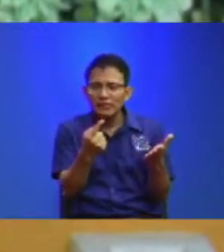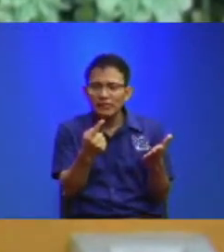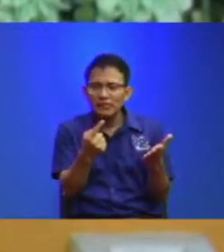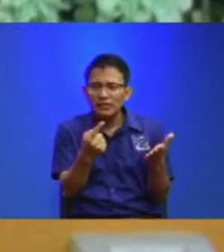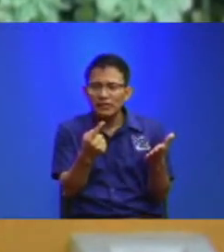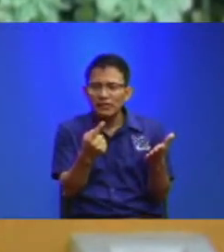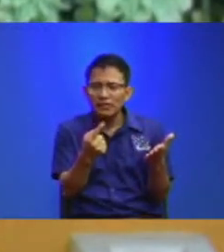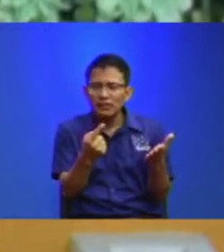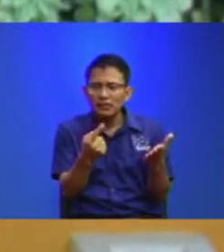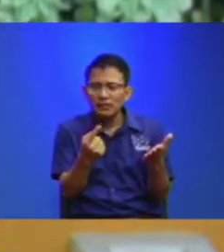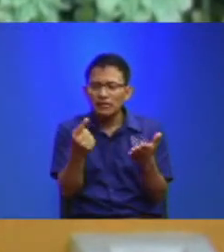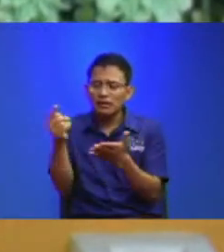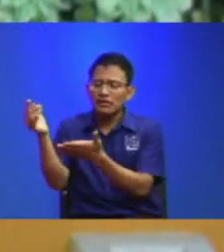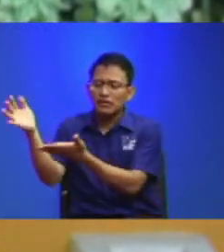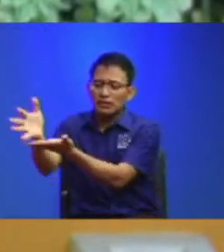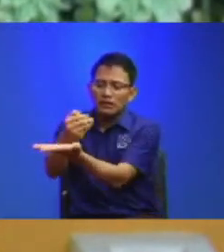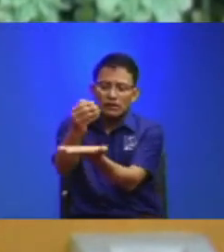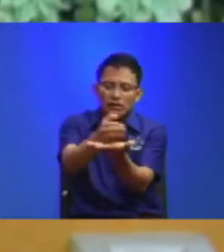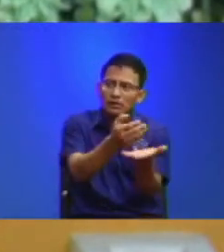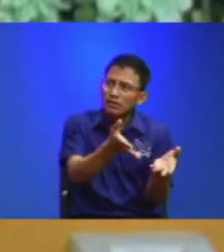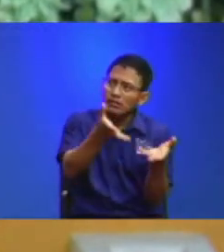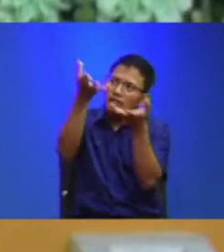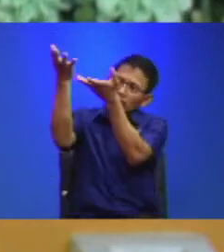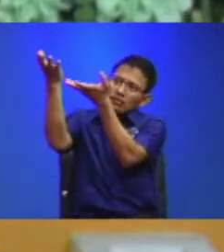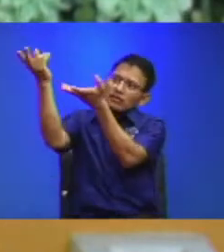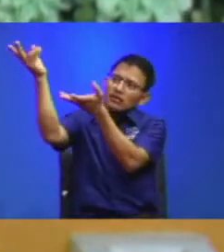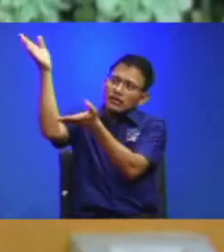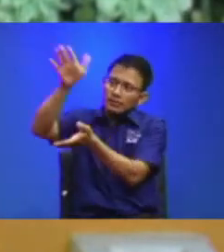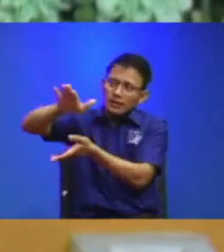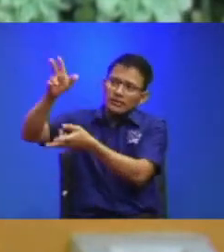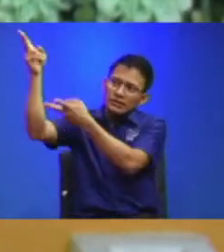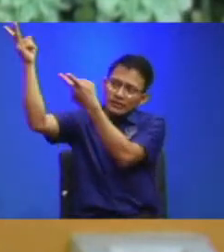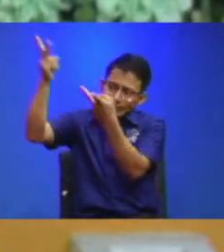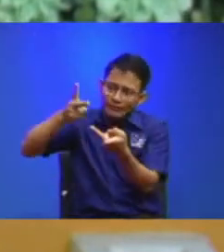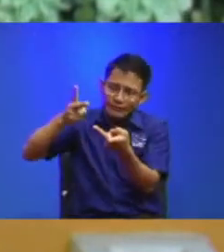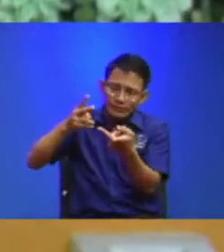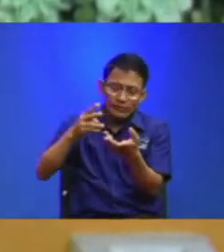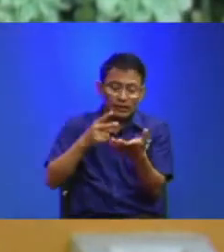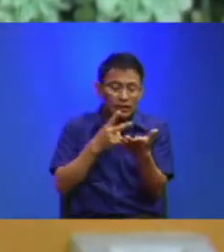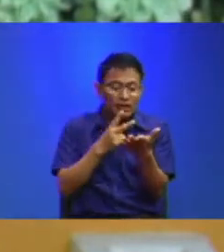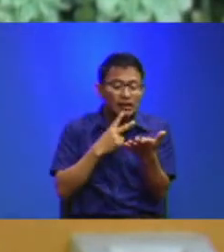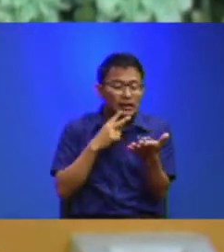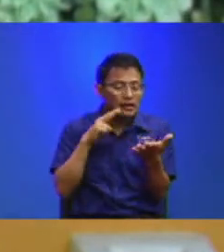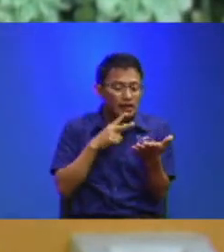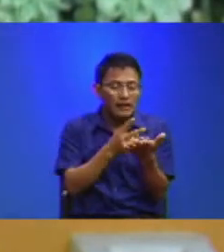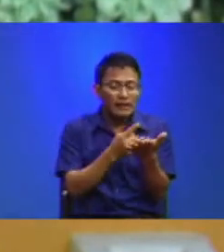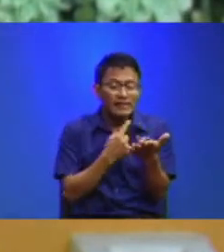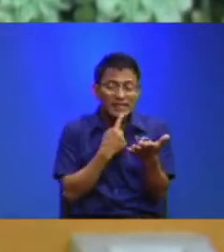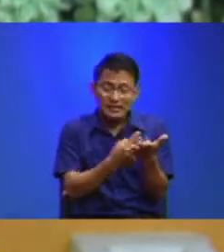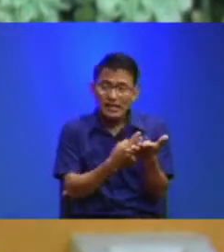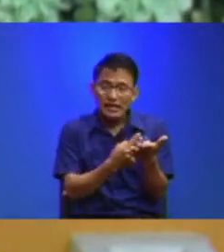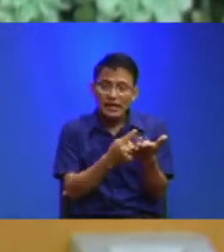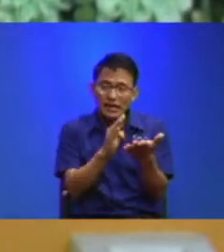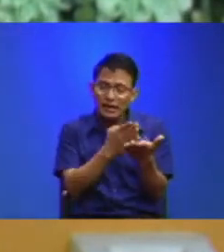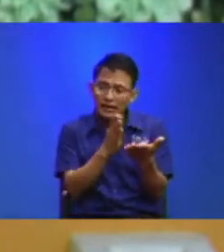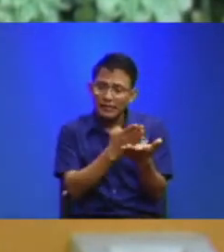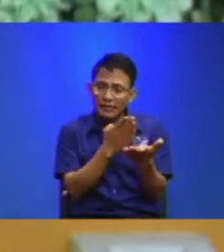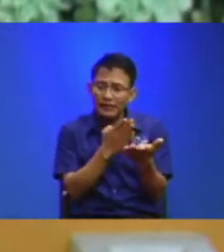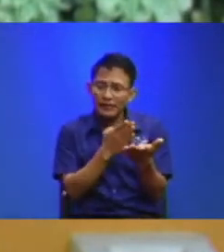y los traen de regreso? Dice, y vi con él al Señor. Dice, vi con él a los que